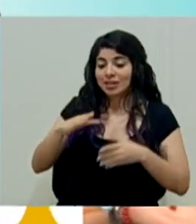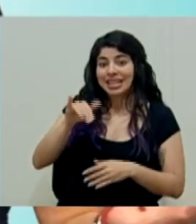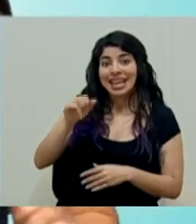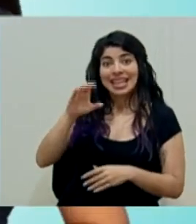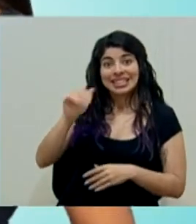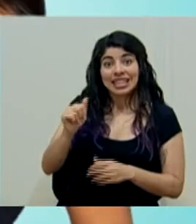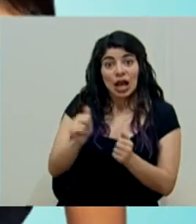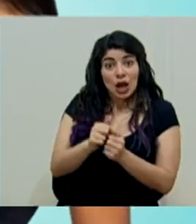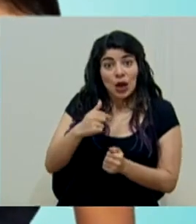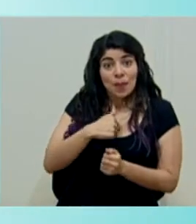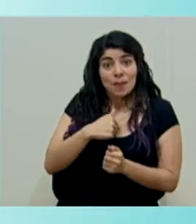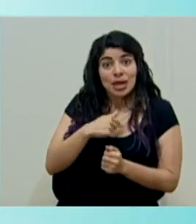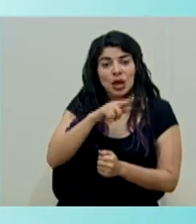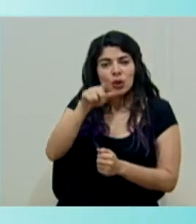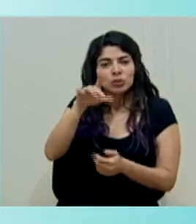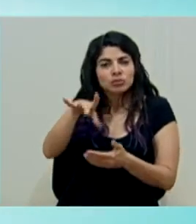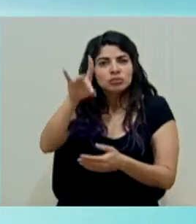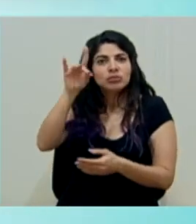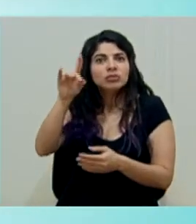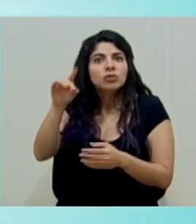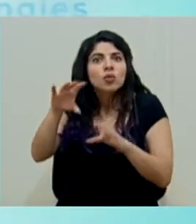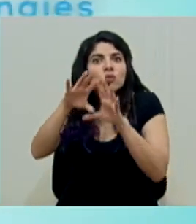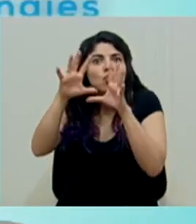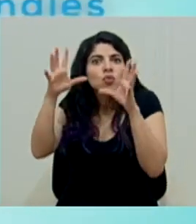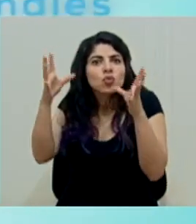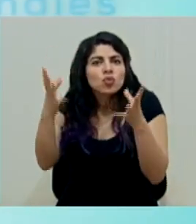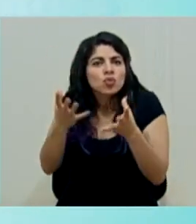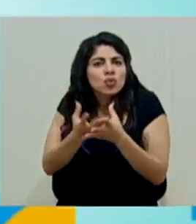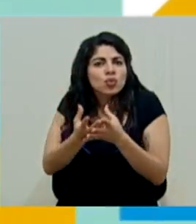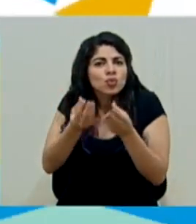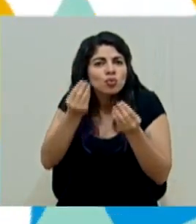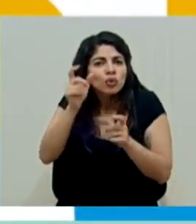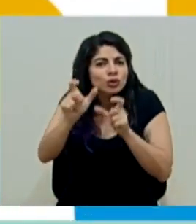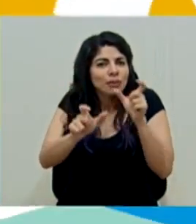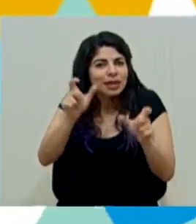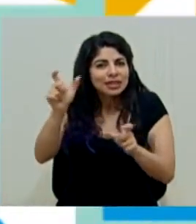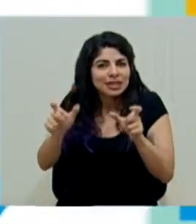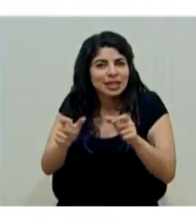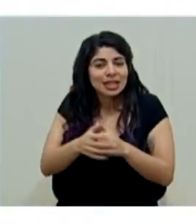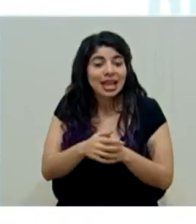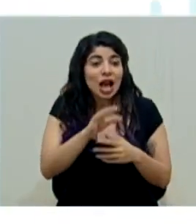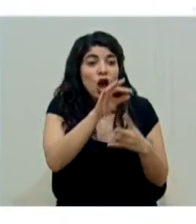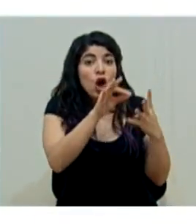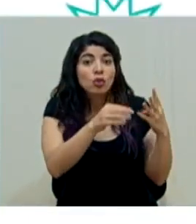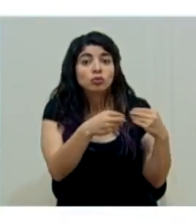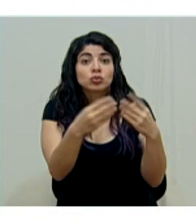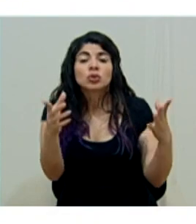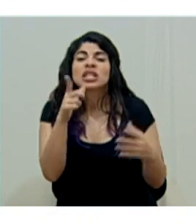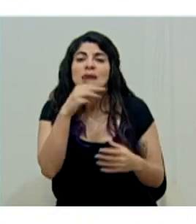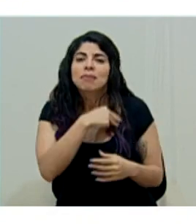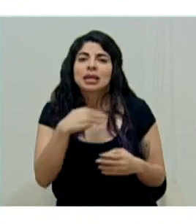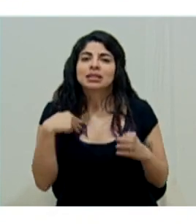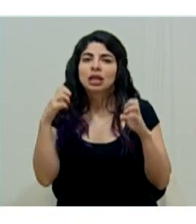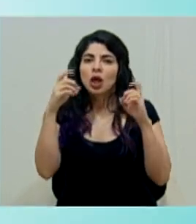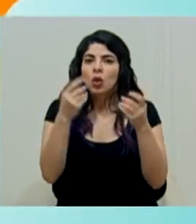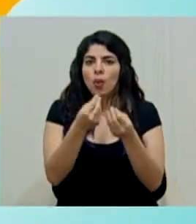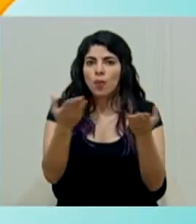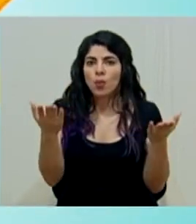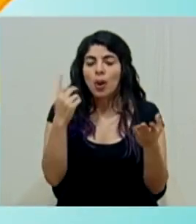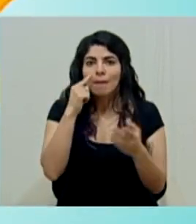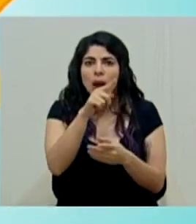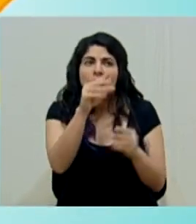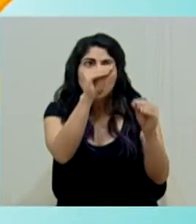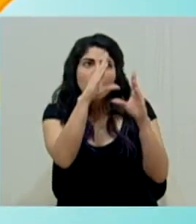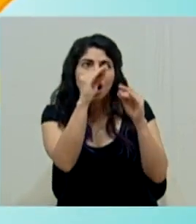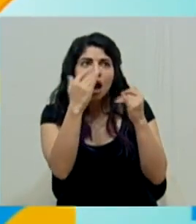y conmigo descubrirás un mundo de grandes personajes. Una opción del Ministerio de Educación Pública para mantenerte al